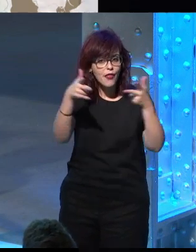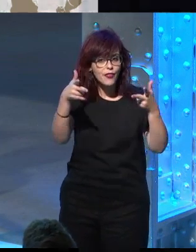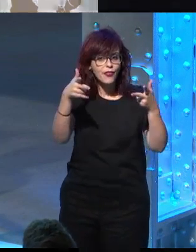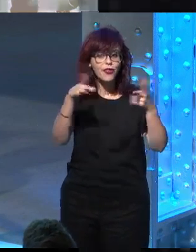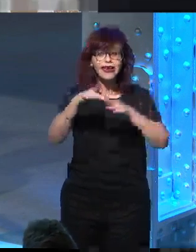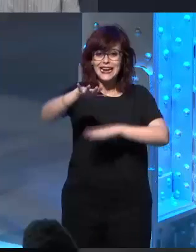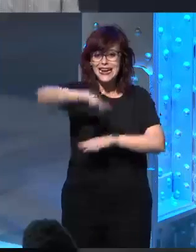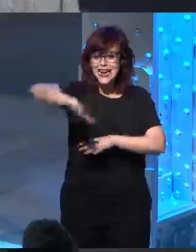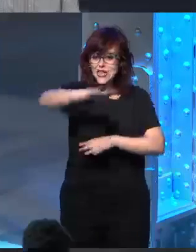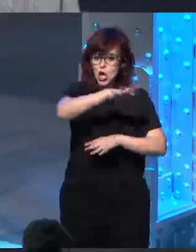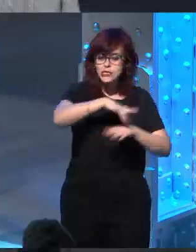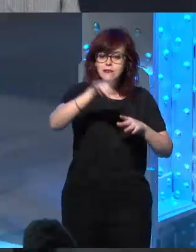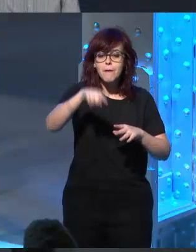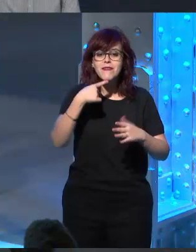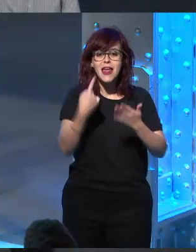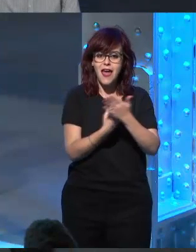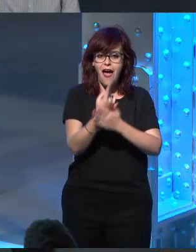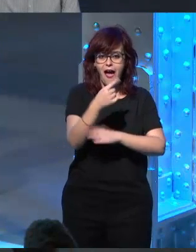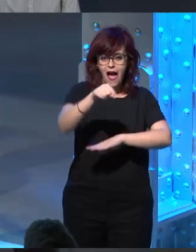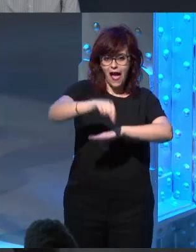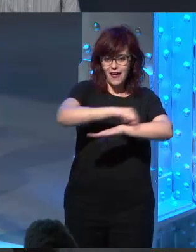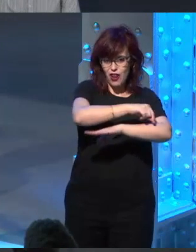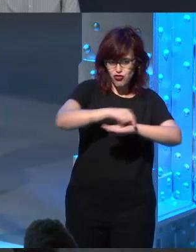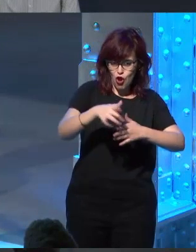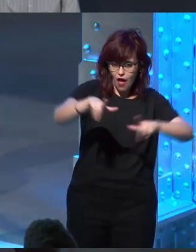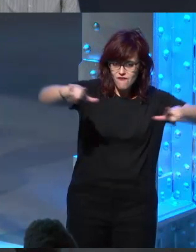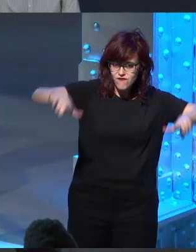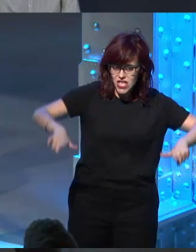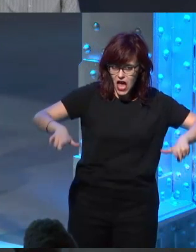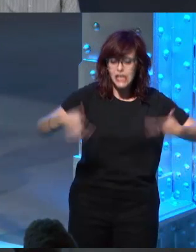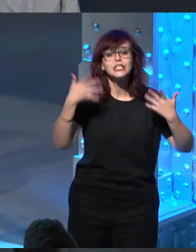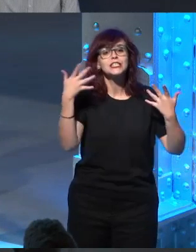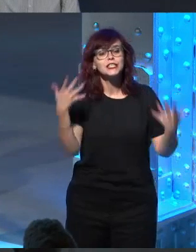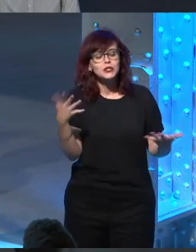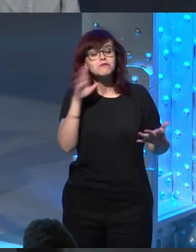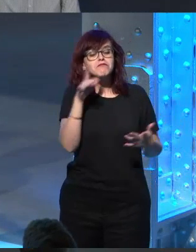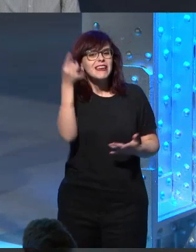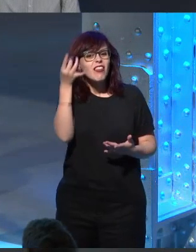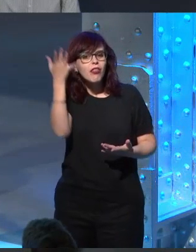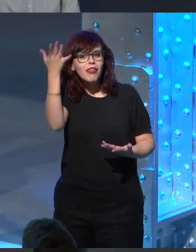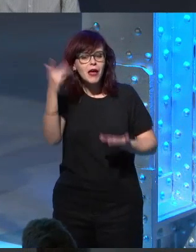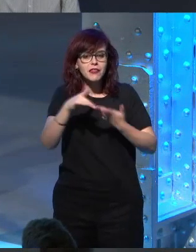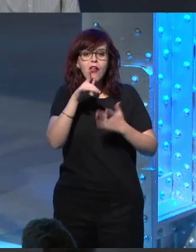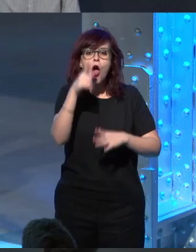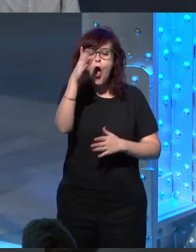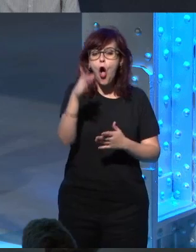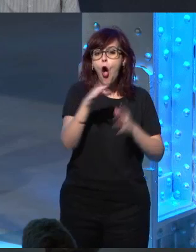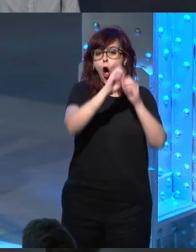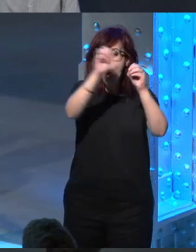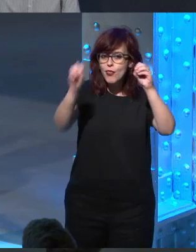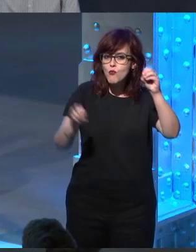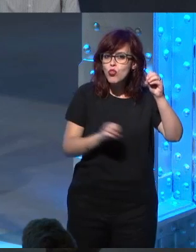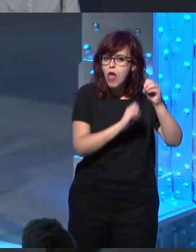para regiones y para cartografía. Me gustaría saber cómo surgió esta idea del orden mundial en el siglo